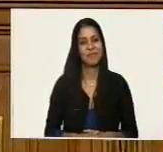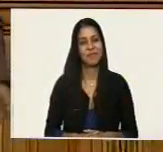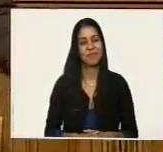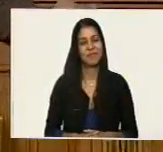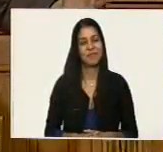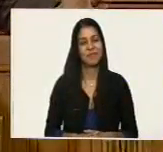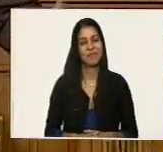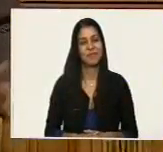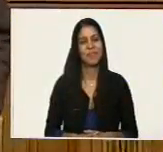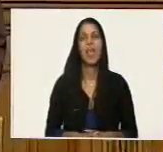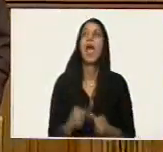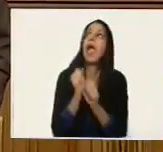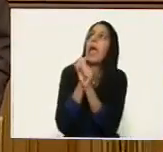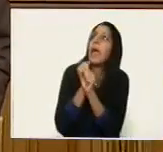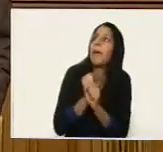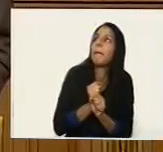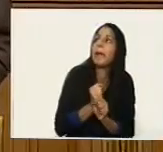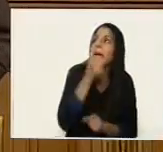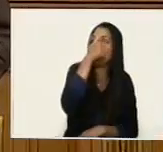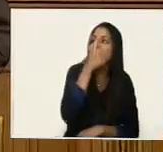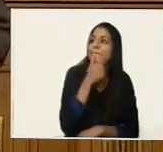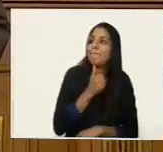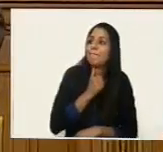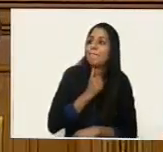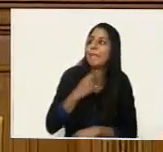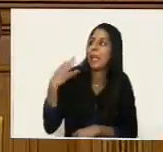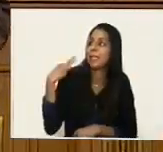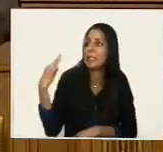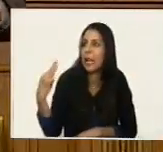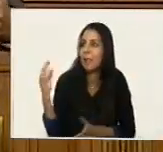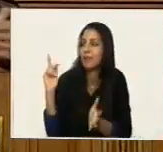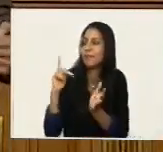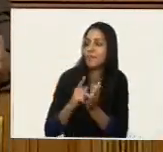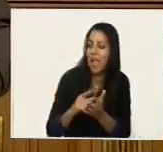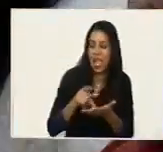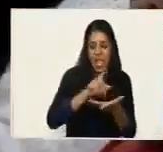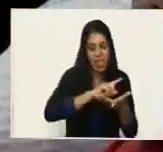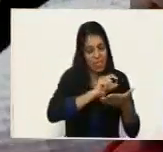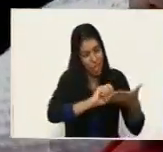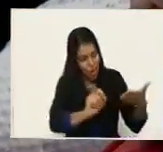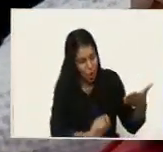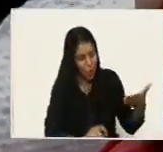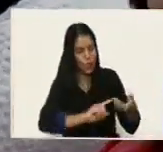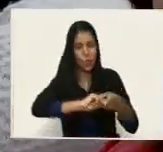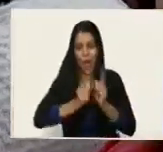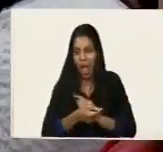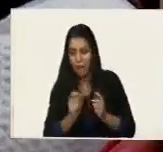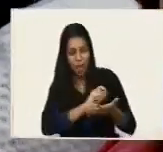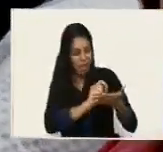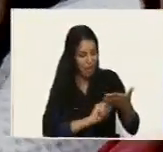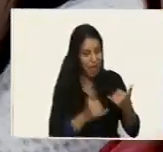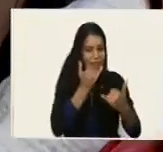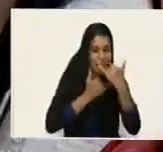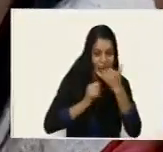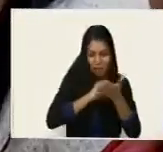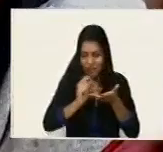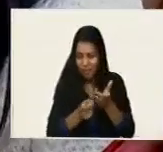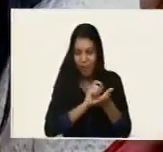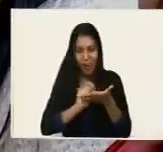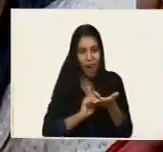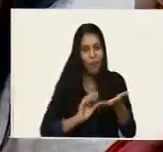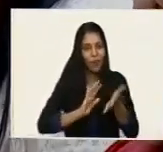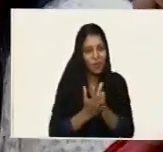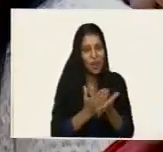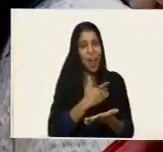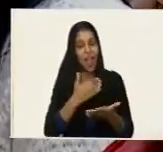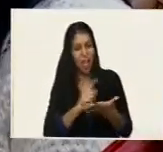Estaban esperando, ¿sí? Y lo recorregían y le agregaban y le quitaban, ¿eh? Y hubo